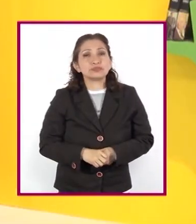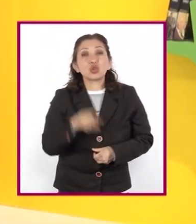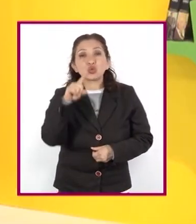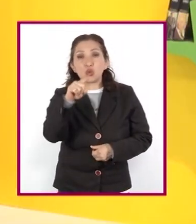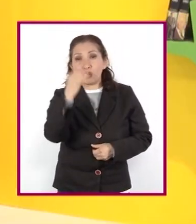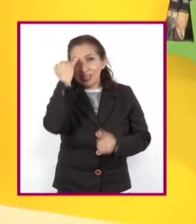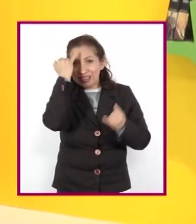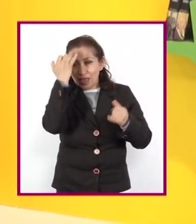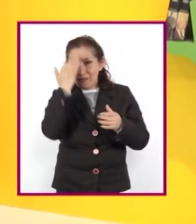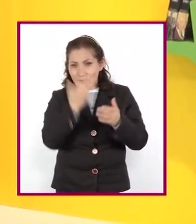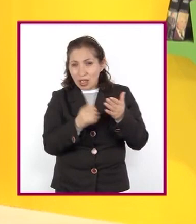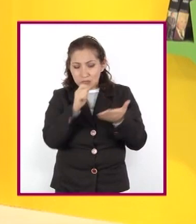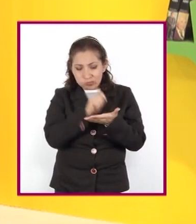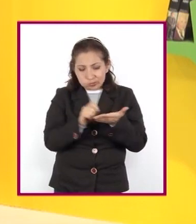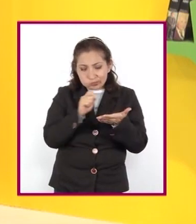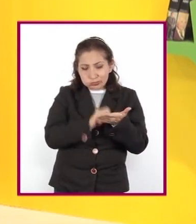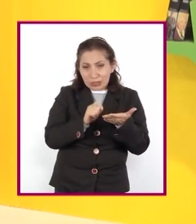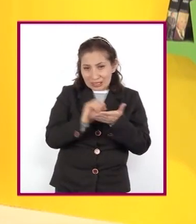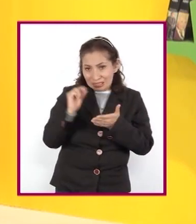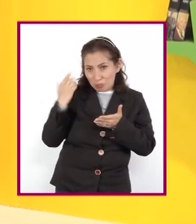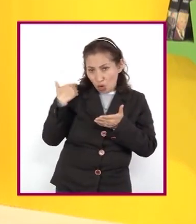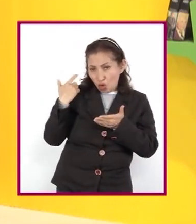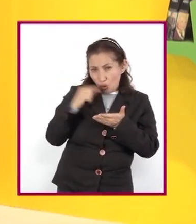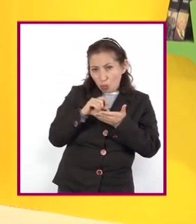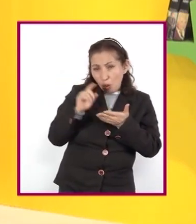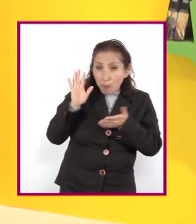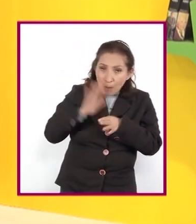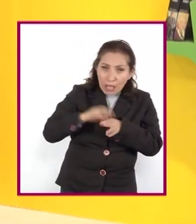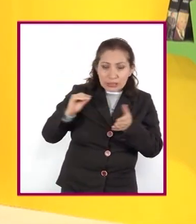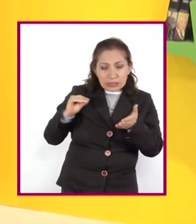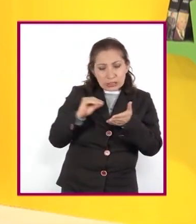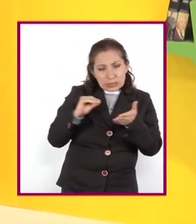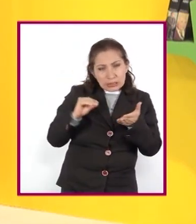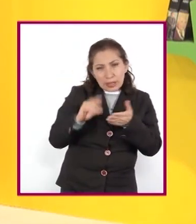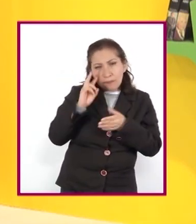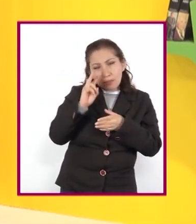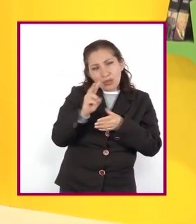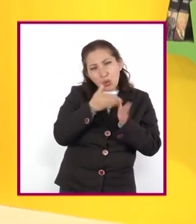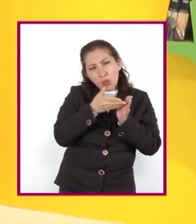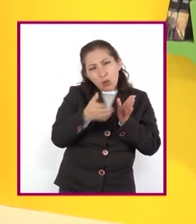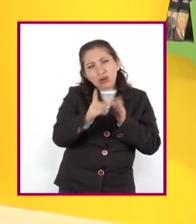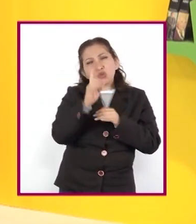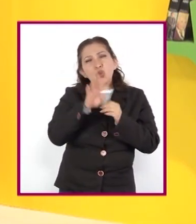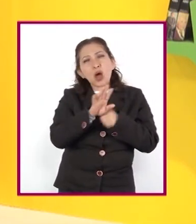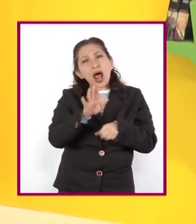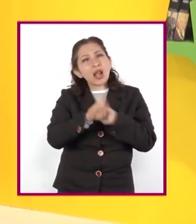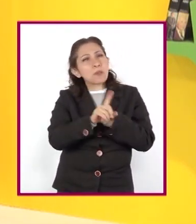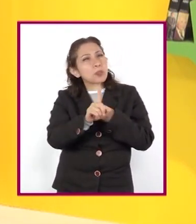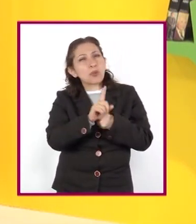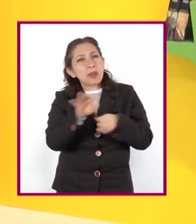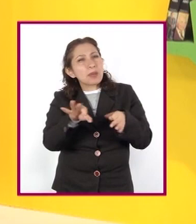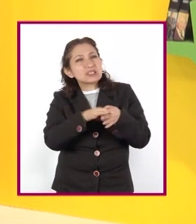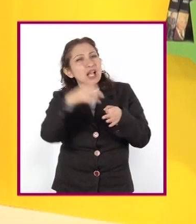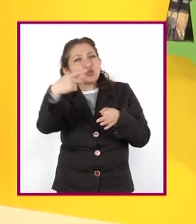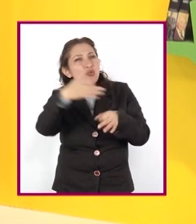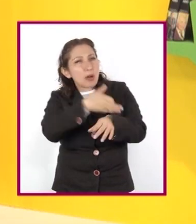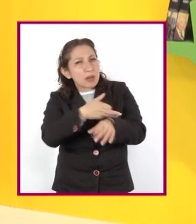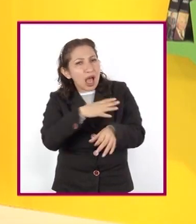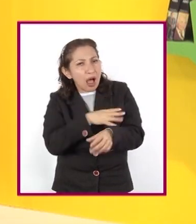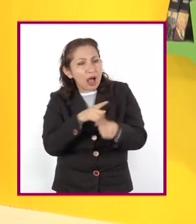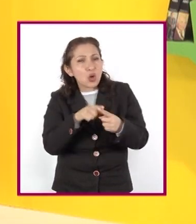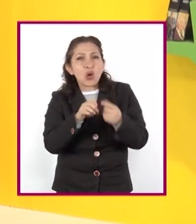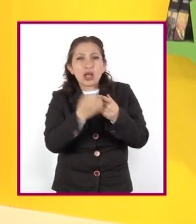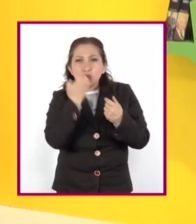Complementen las ideas que anotaron hace un momento, considerando una situación o problema cercano a su familia,